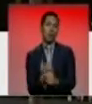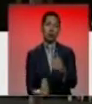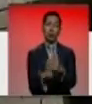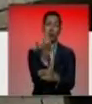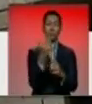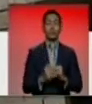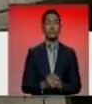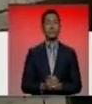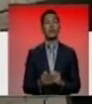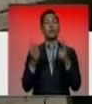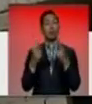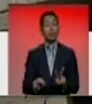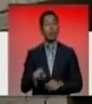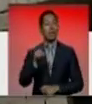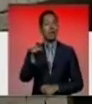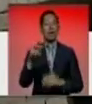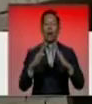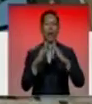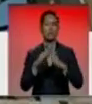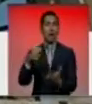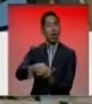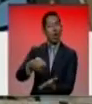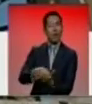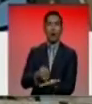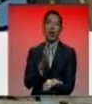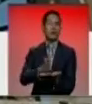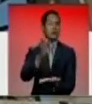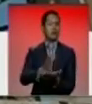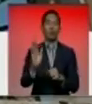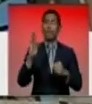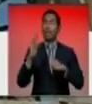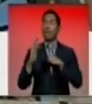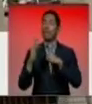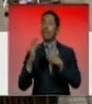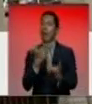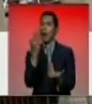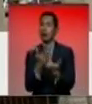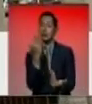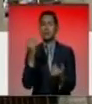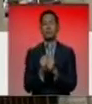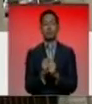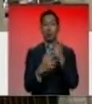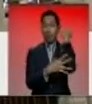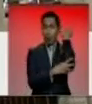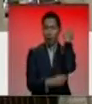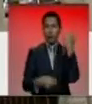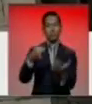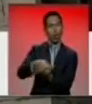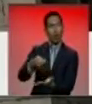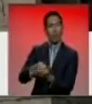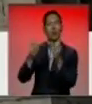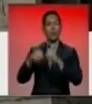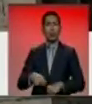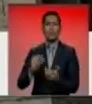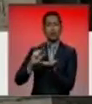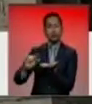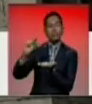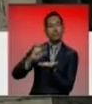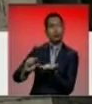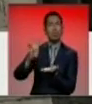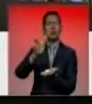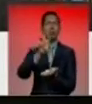también facilidades para acceder a las viviendas para las familias de escasos recursos. Cuotas bajas de entre 20 y 60 dólares mensuales